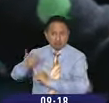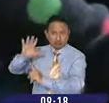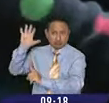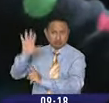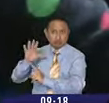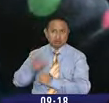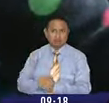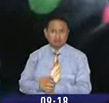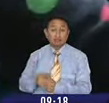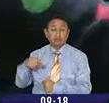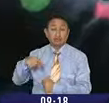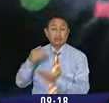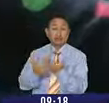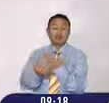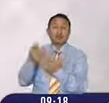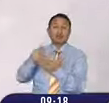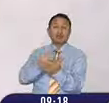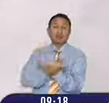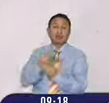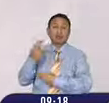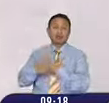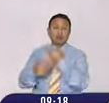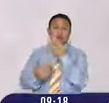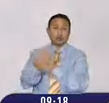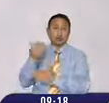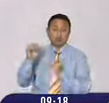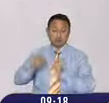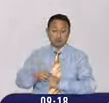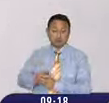y además crear programas de emprendimiento